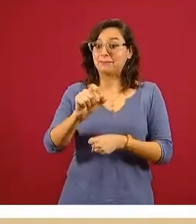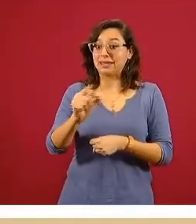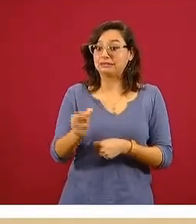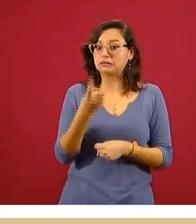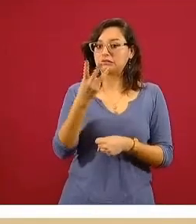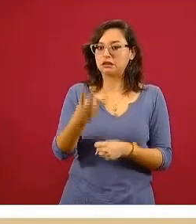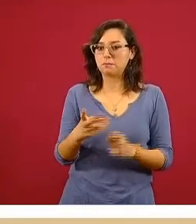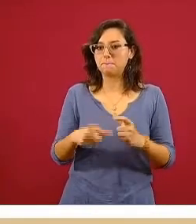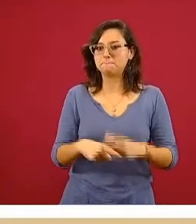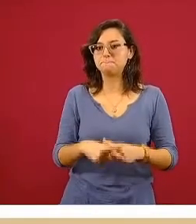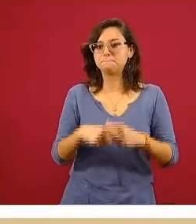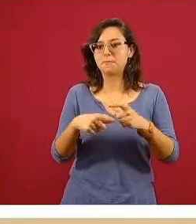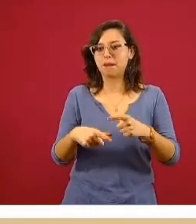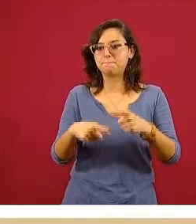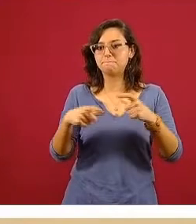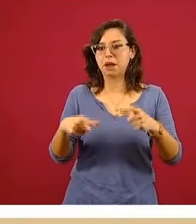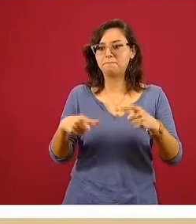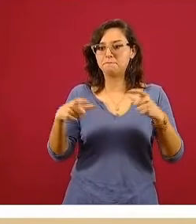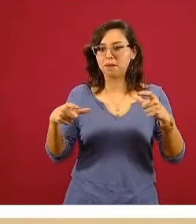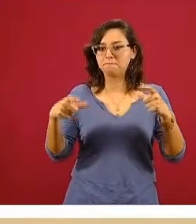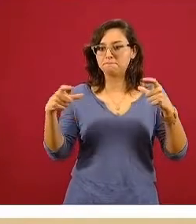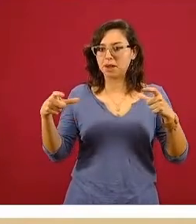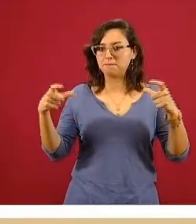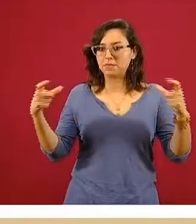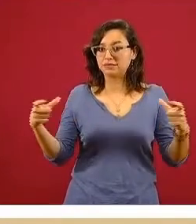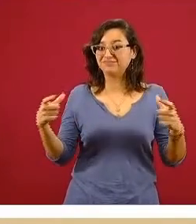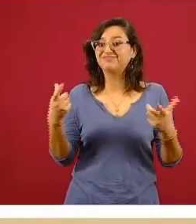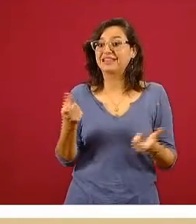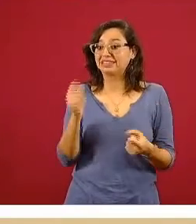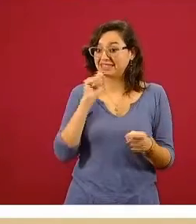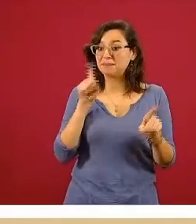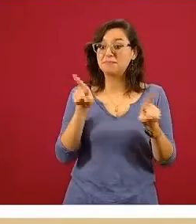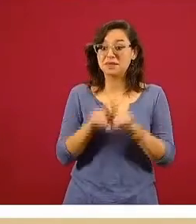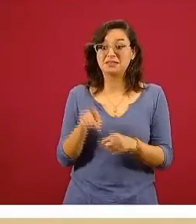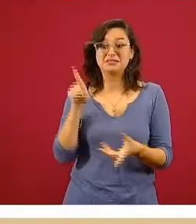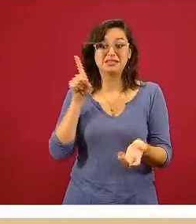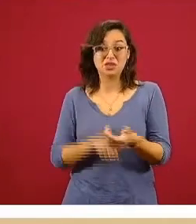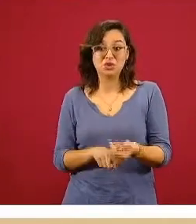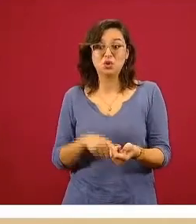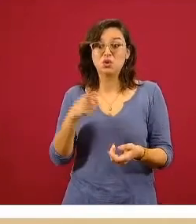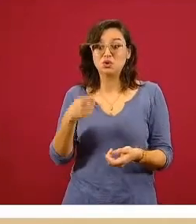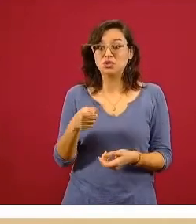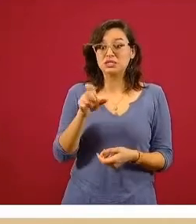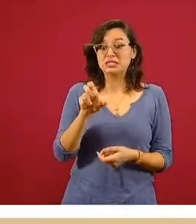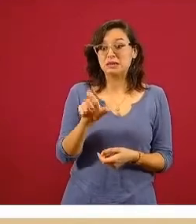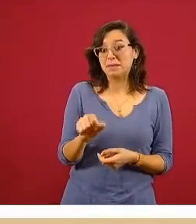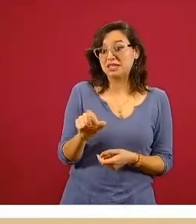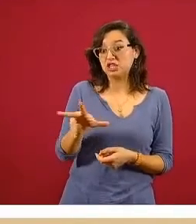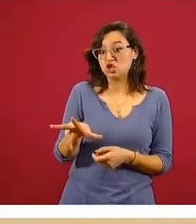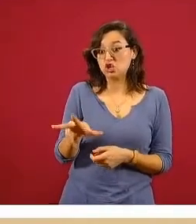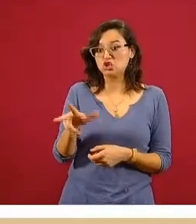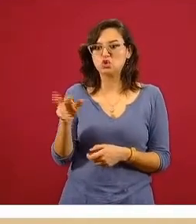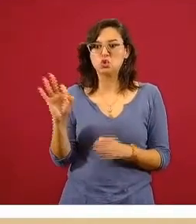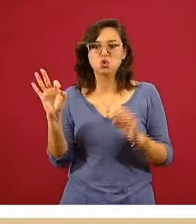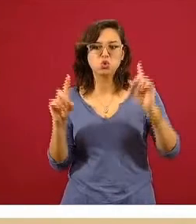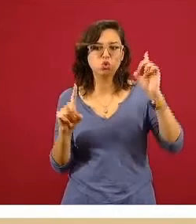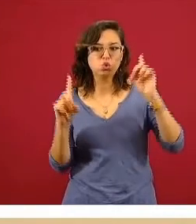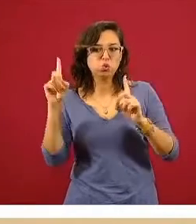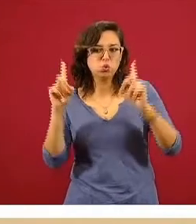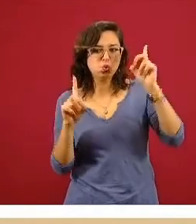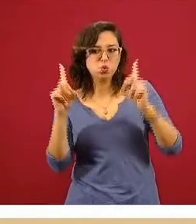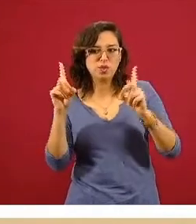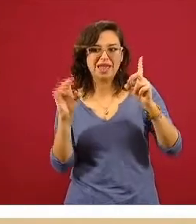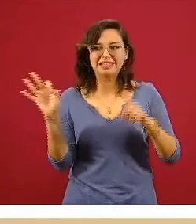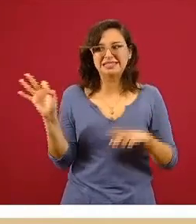tendencia ascendente. Veamos también que tiene una cantidad importante de casos aún sospechosos en la semana 28, por eso si aplicamos